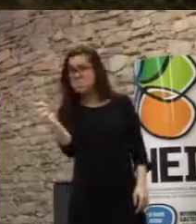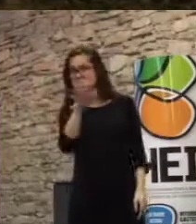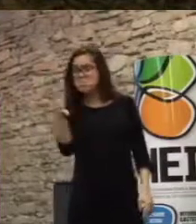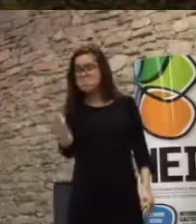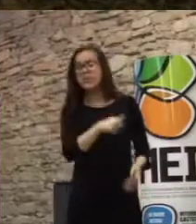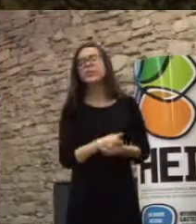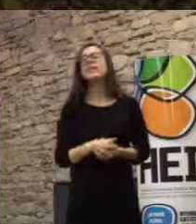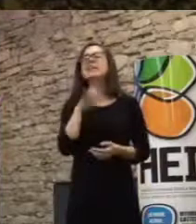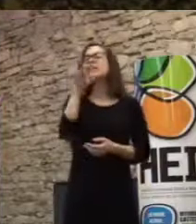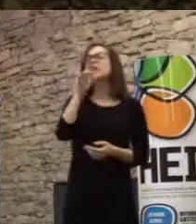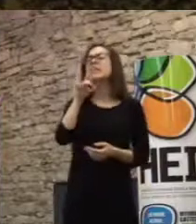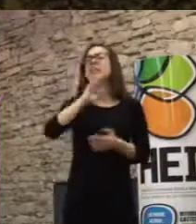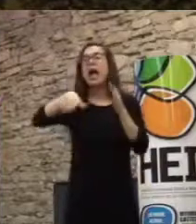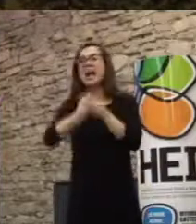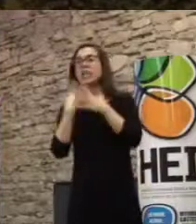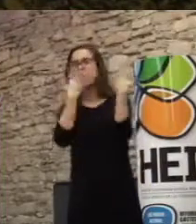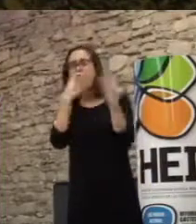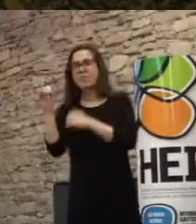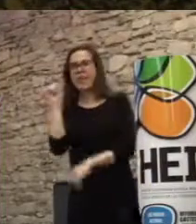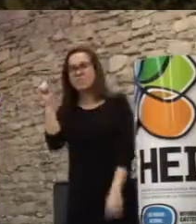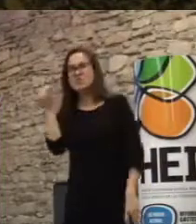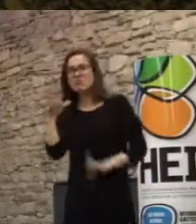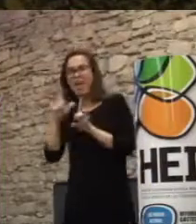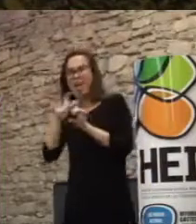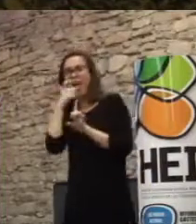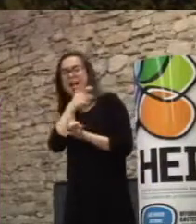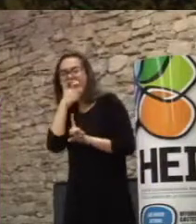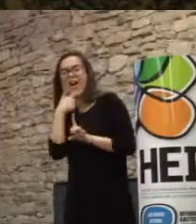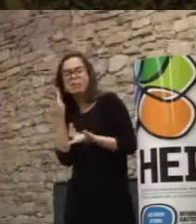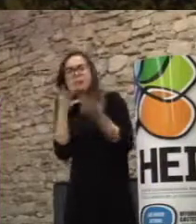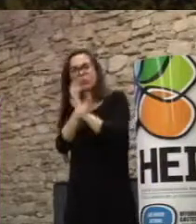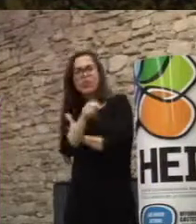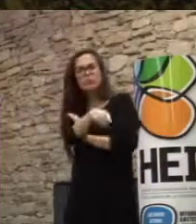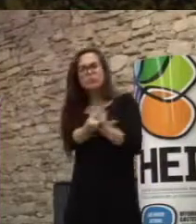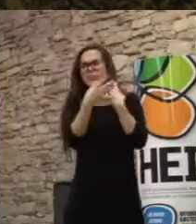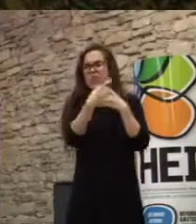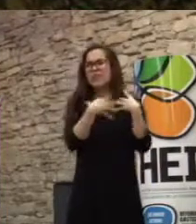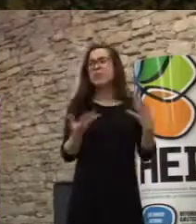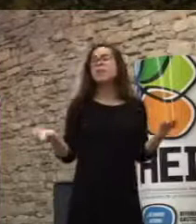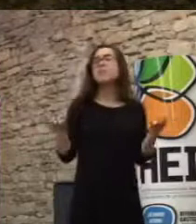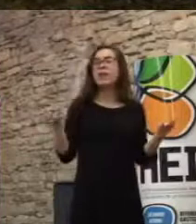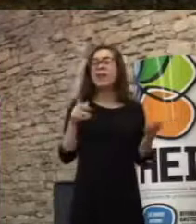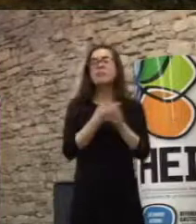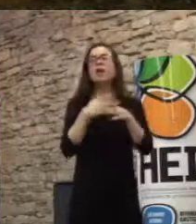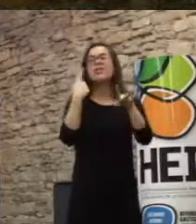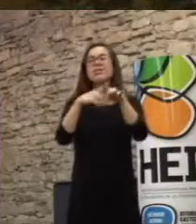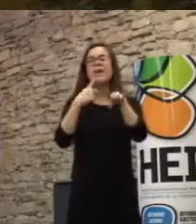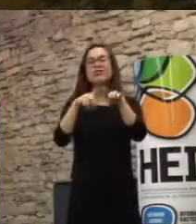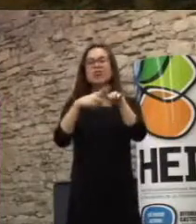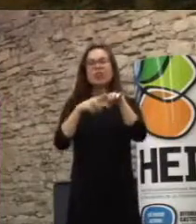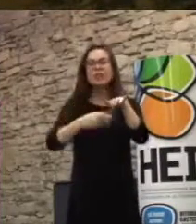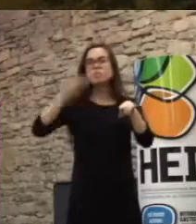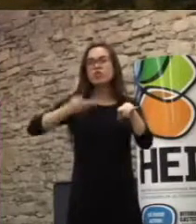desde esos 20 minutos hasta los 90 que dura la película pues que tú me vas a contar exactamente los saltos temporales de la película que te emociona do